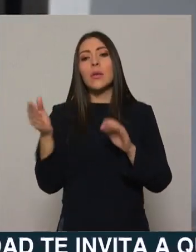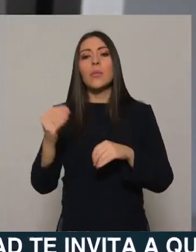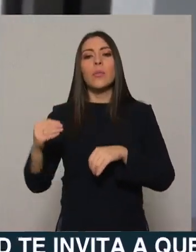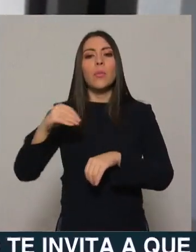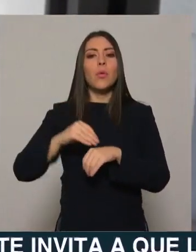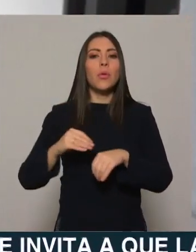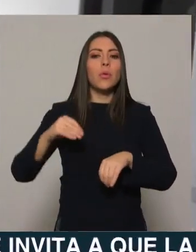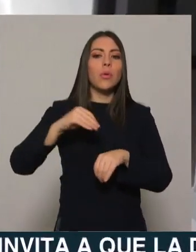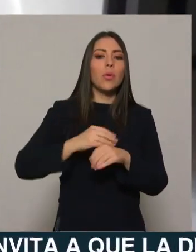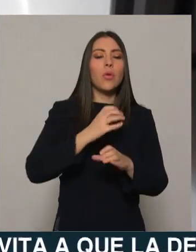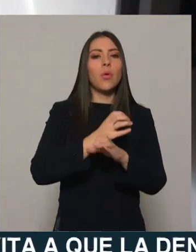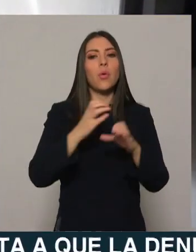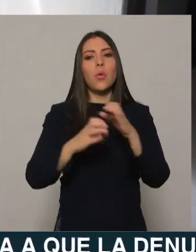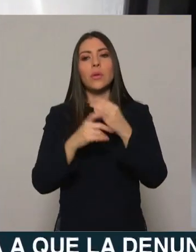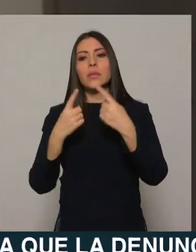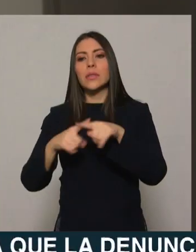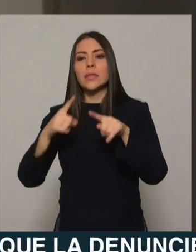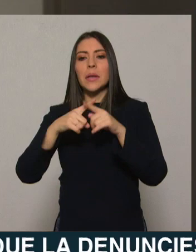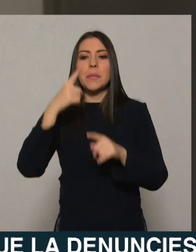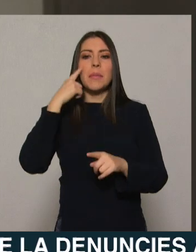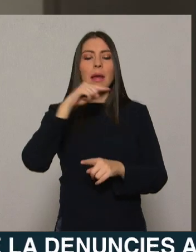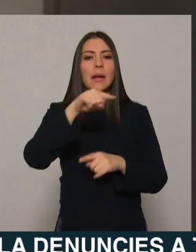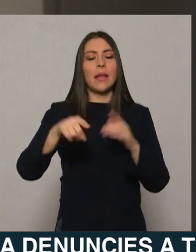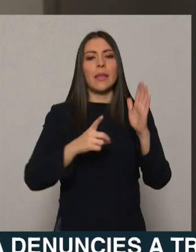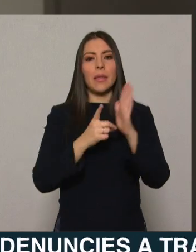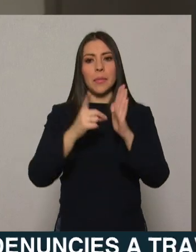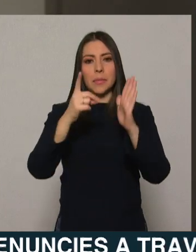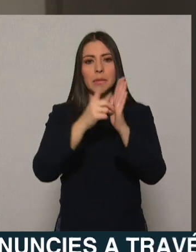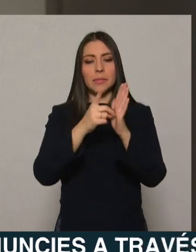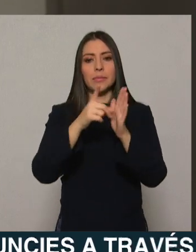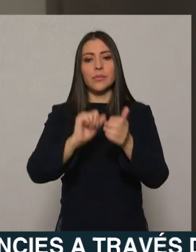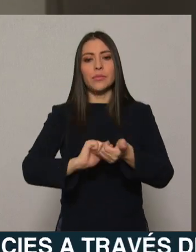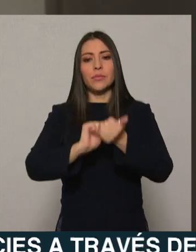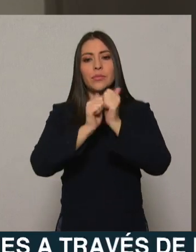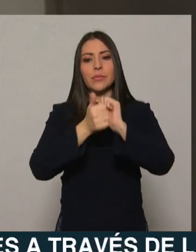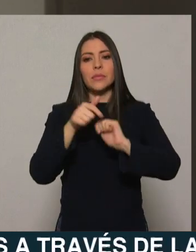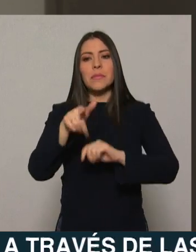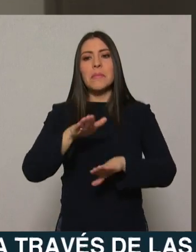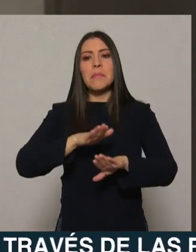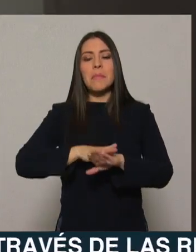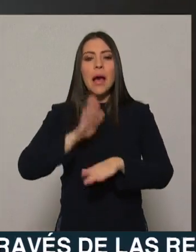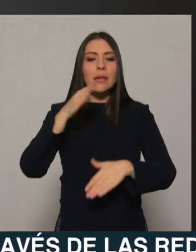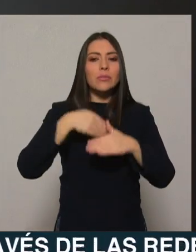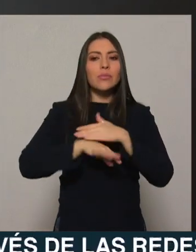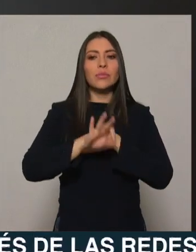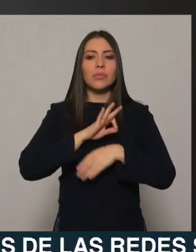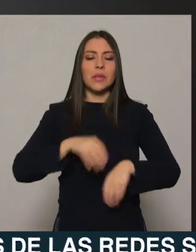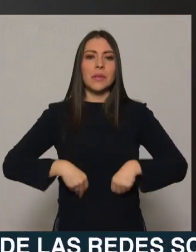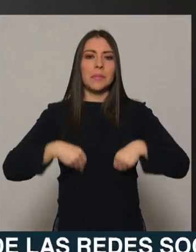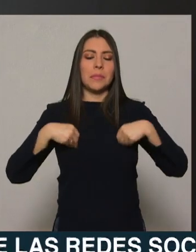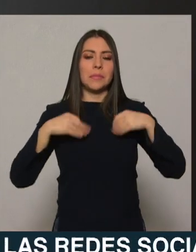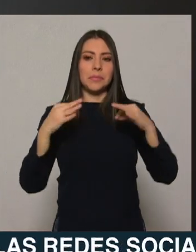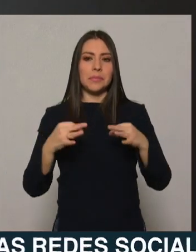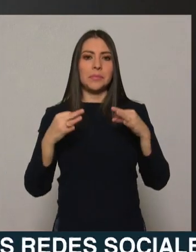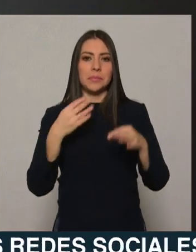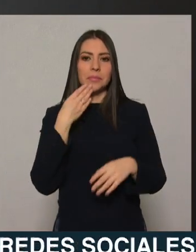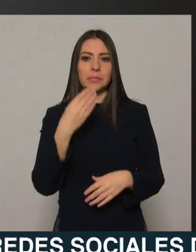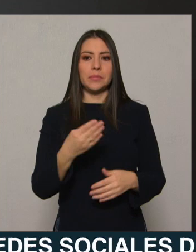añadiendo diversas cosas para los departamentos y así poderlos hacer más habitables. Más cosas